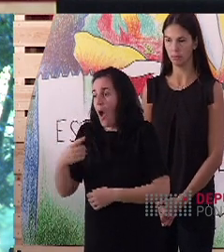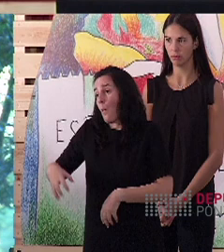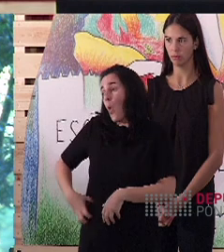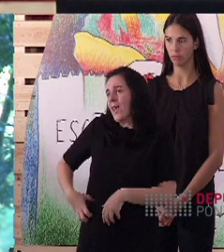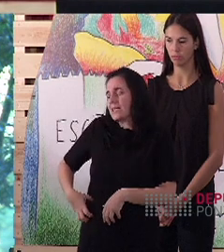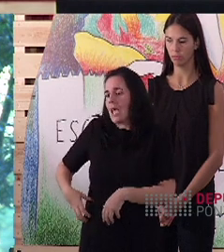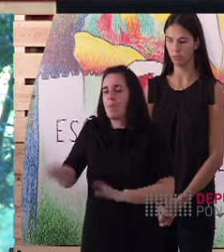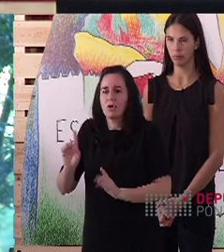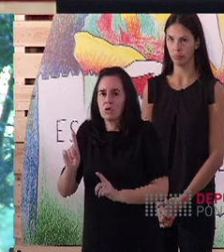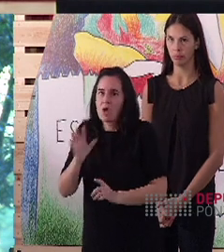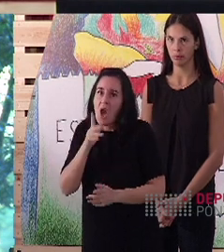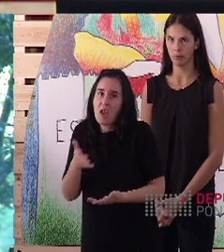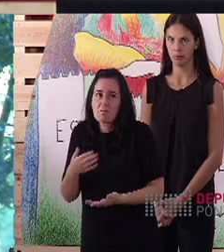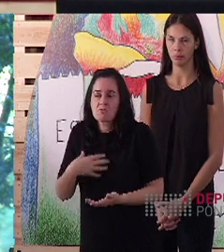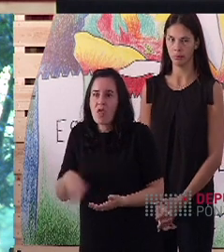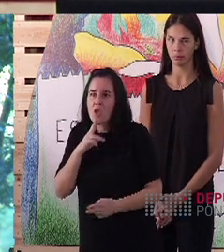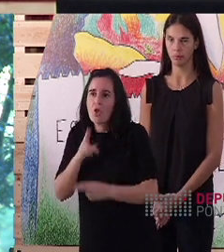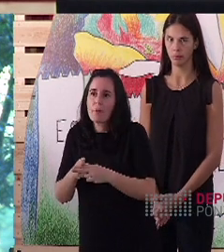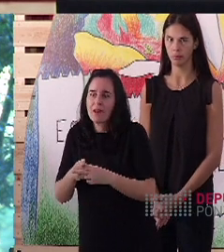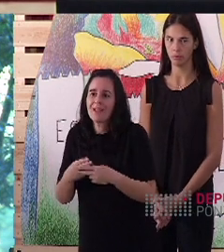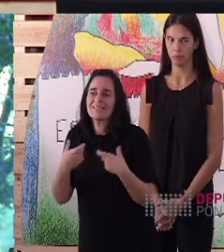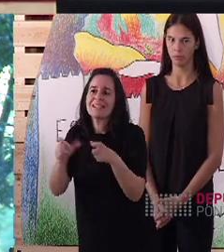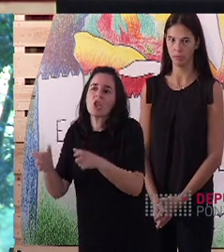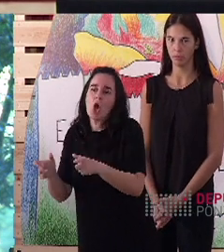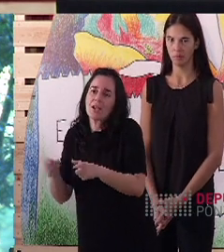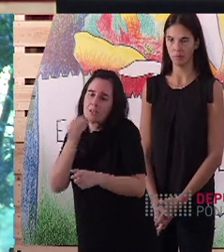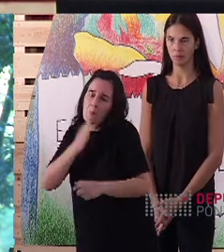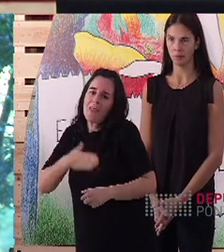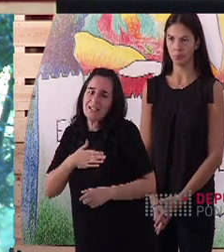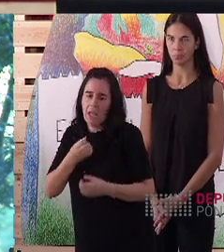diríamos los sectores, ¿no?, acomodados.